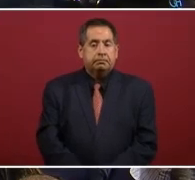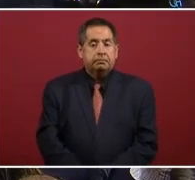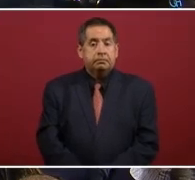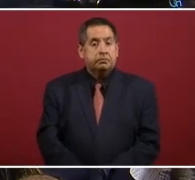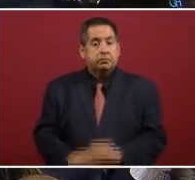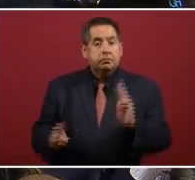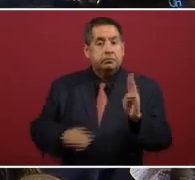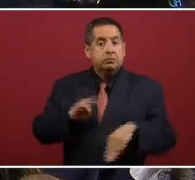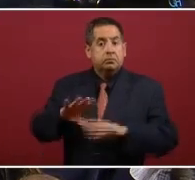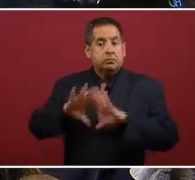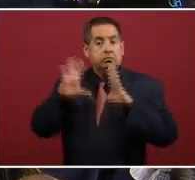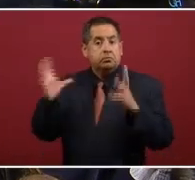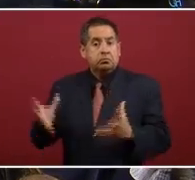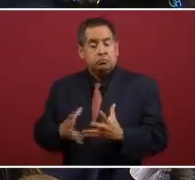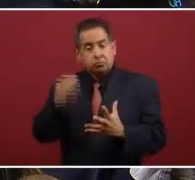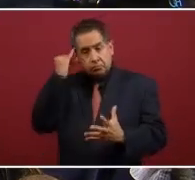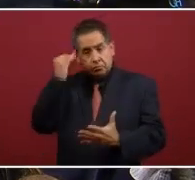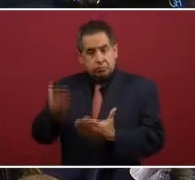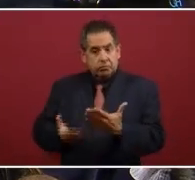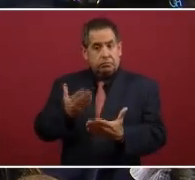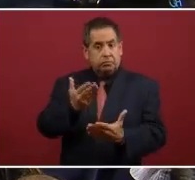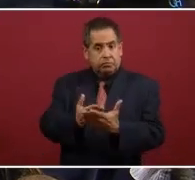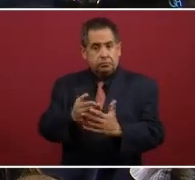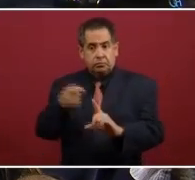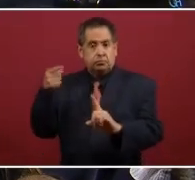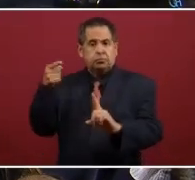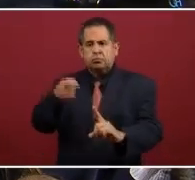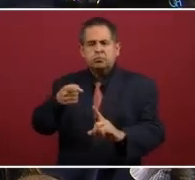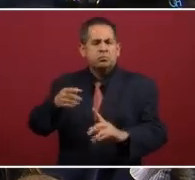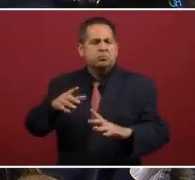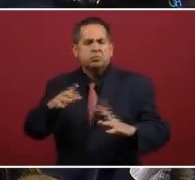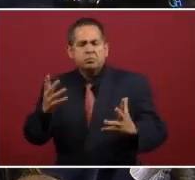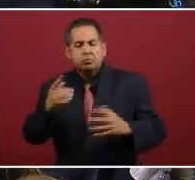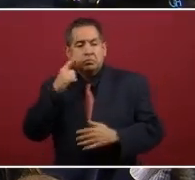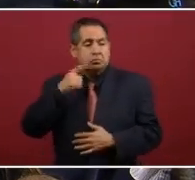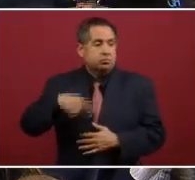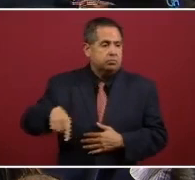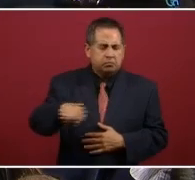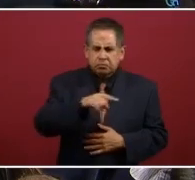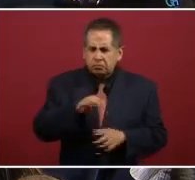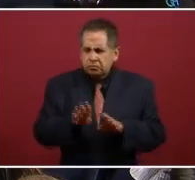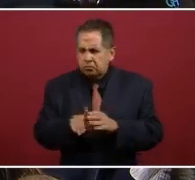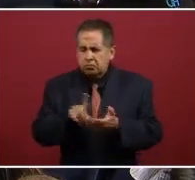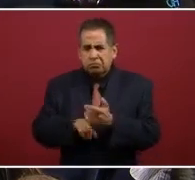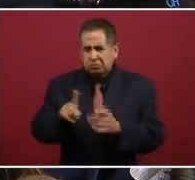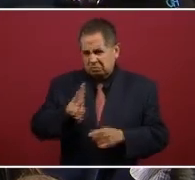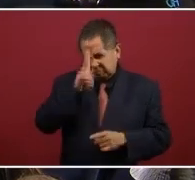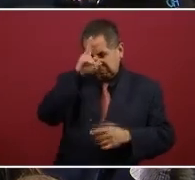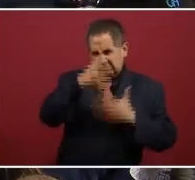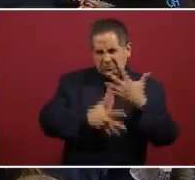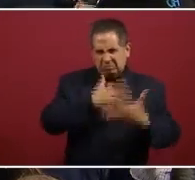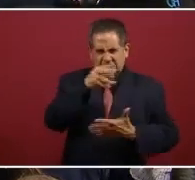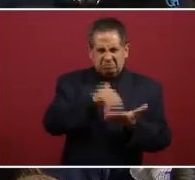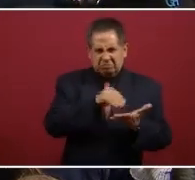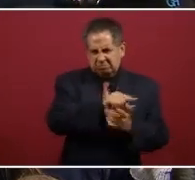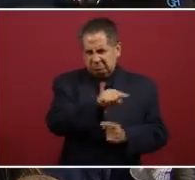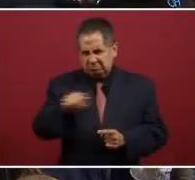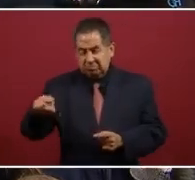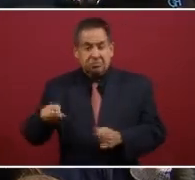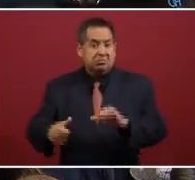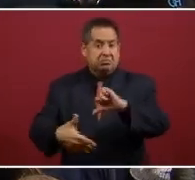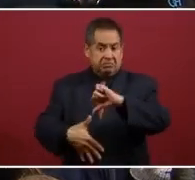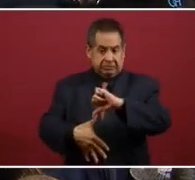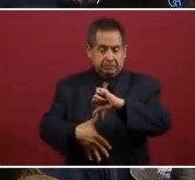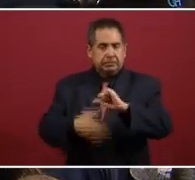nivel mundial, la iniciativa Spotlight enfoca sus esfuerzos en las formas más prevalecientes de violencia. En América Latina,